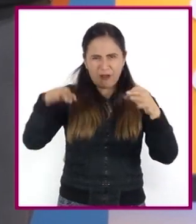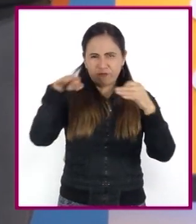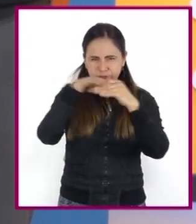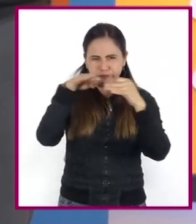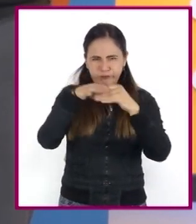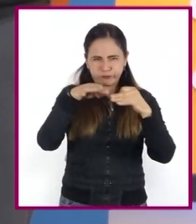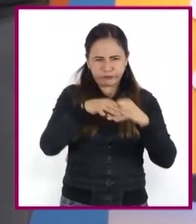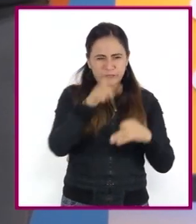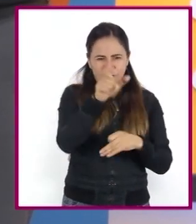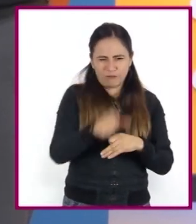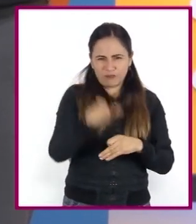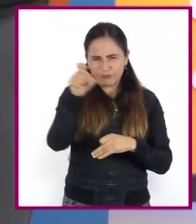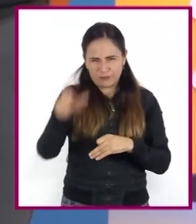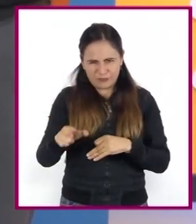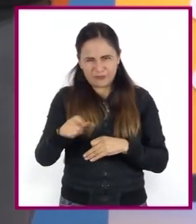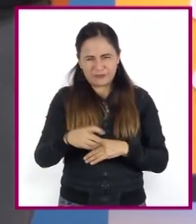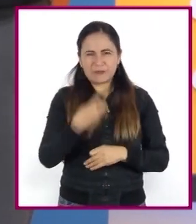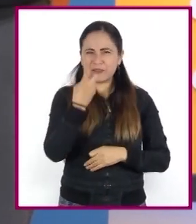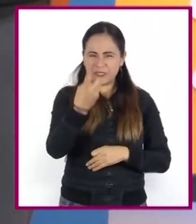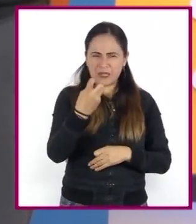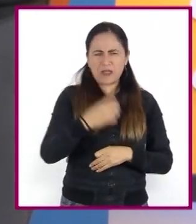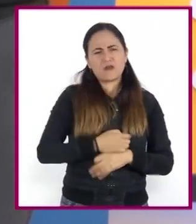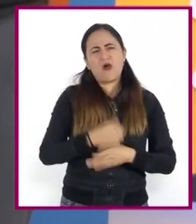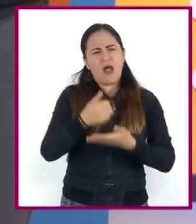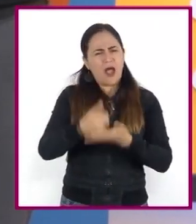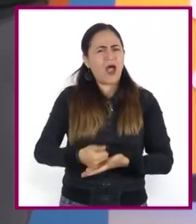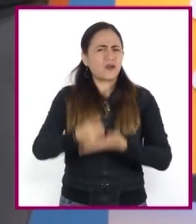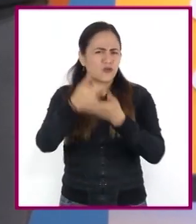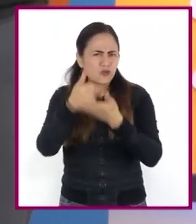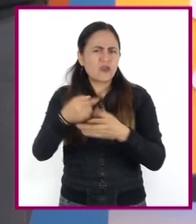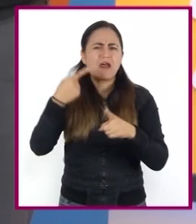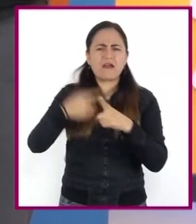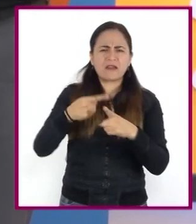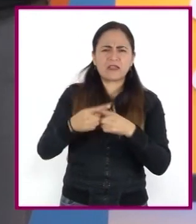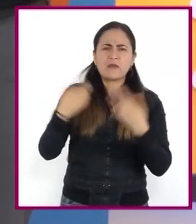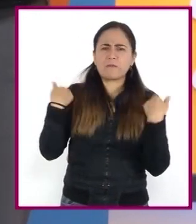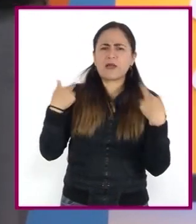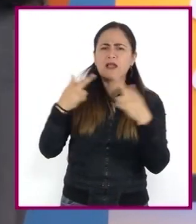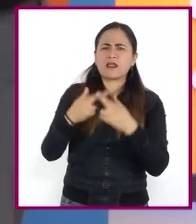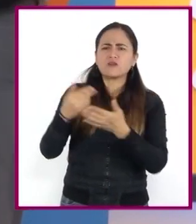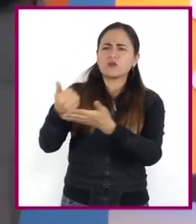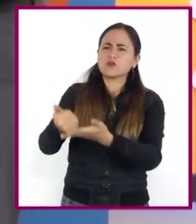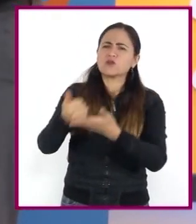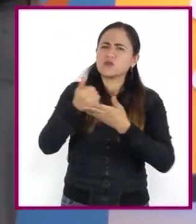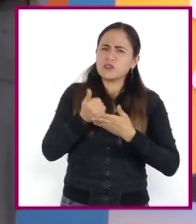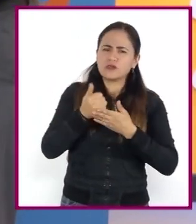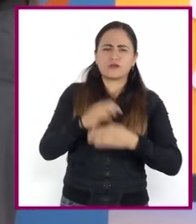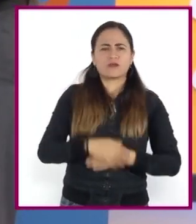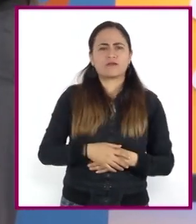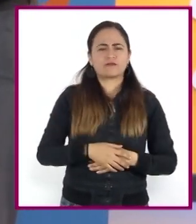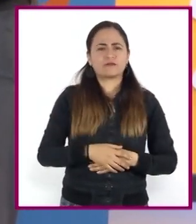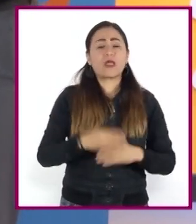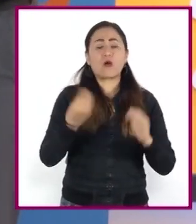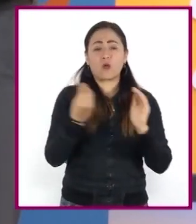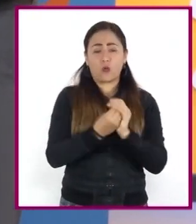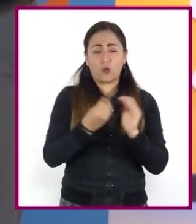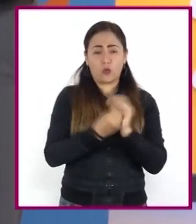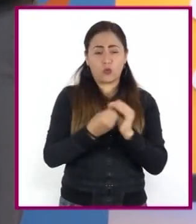Para ello, pueden pedir ayuda a distancia a sus maestras o maestros. Durante esta sesión